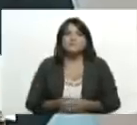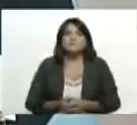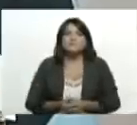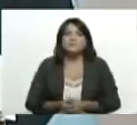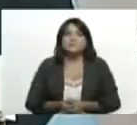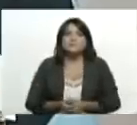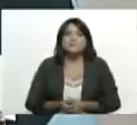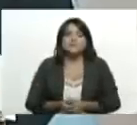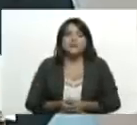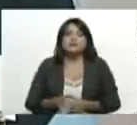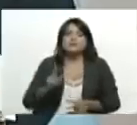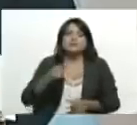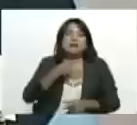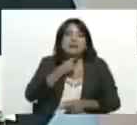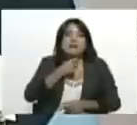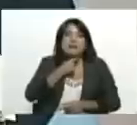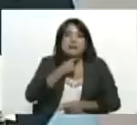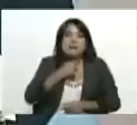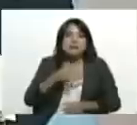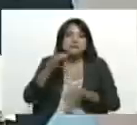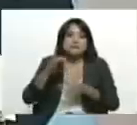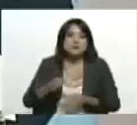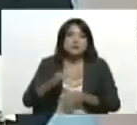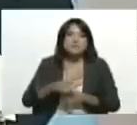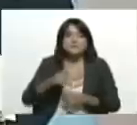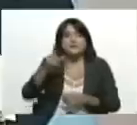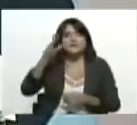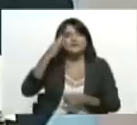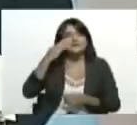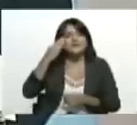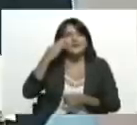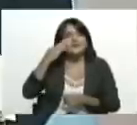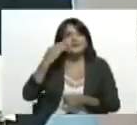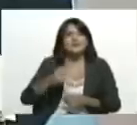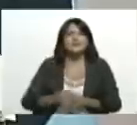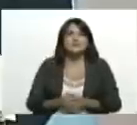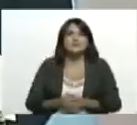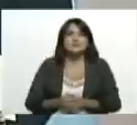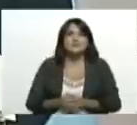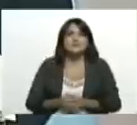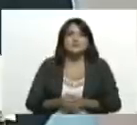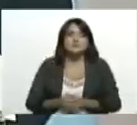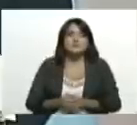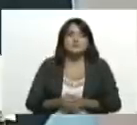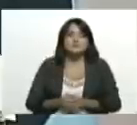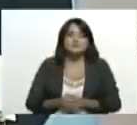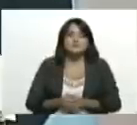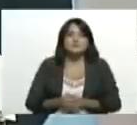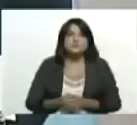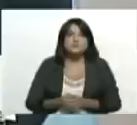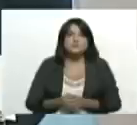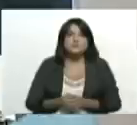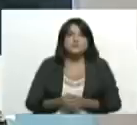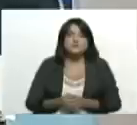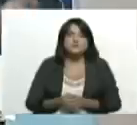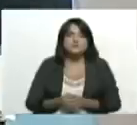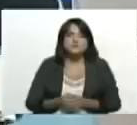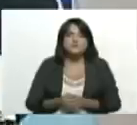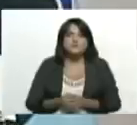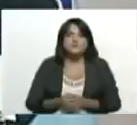de tigre bien chorreado porque sabe Él ya sabe que es insostenible Por